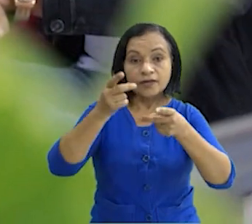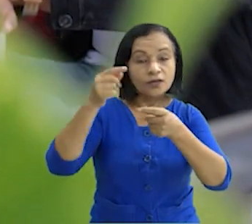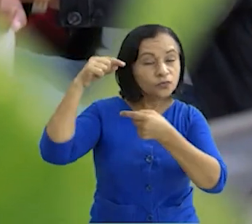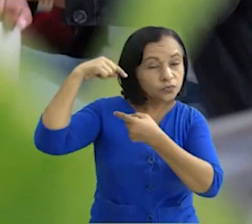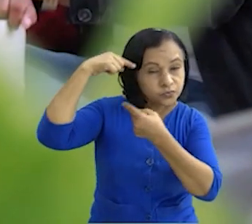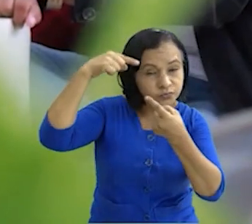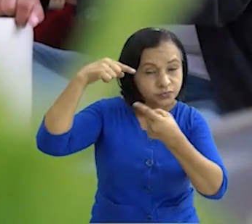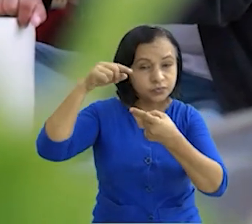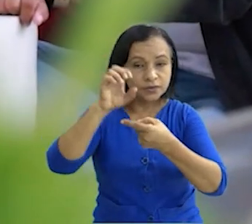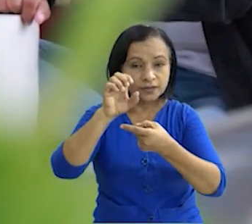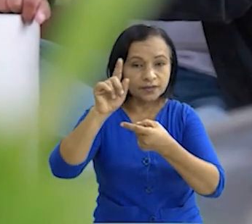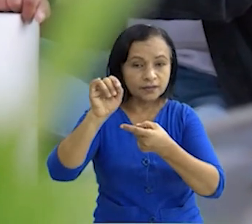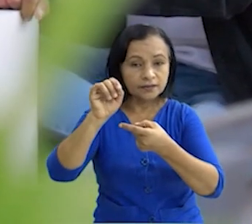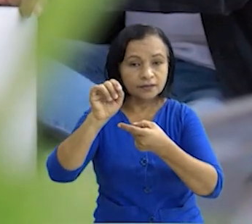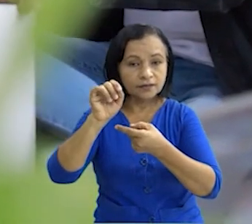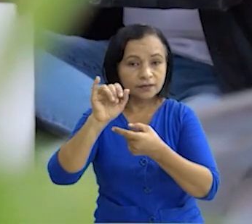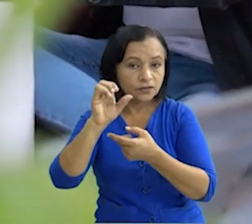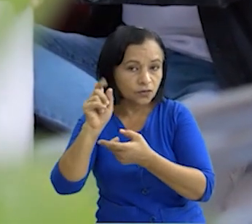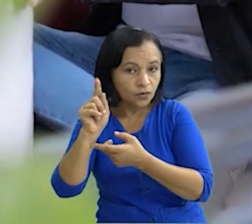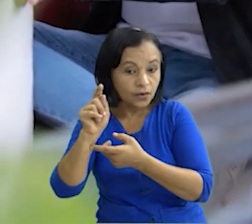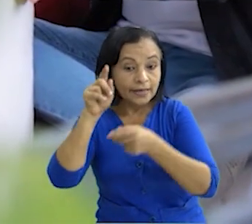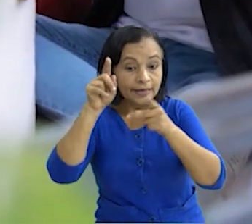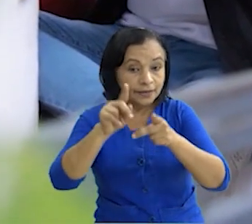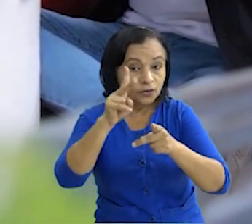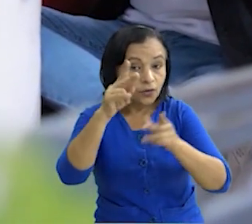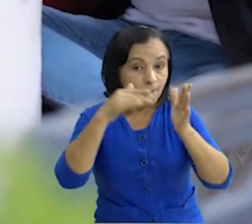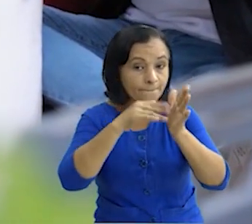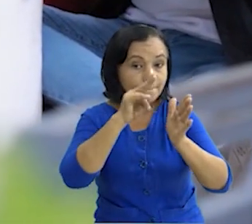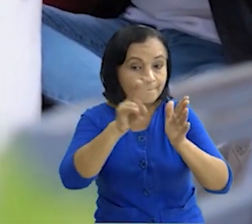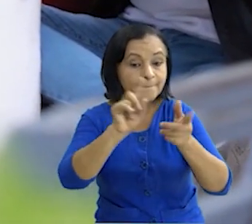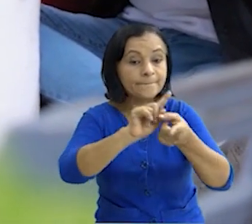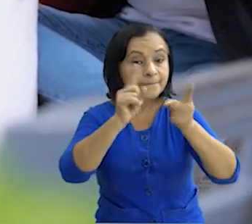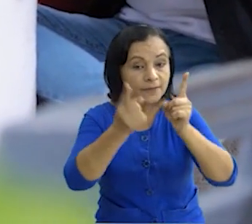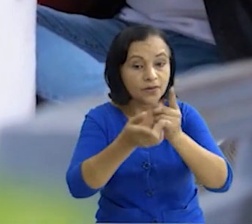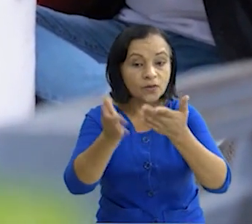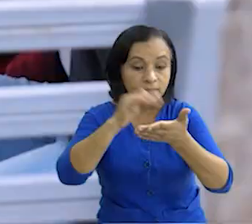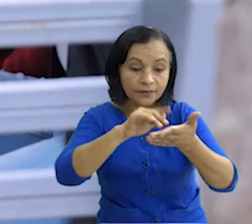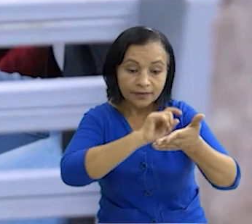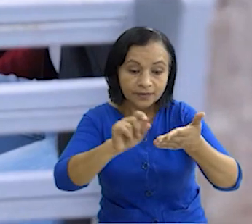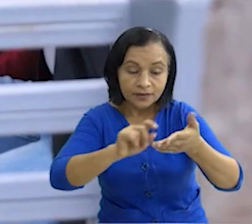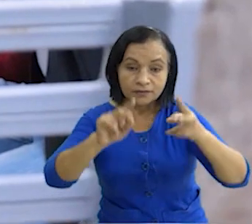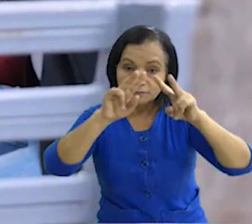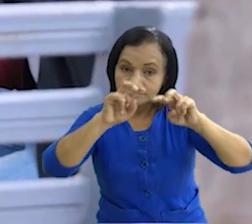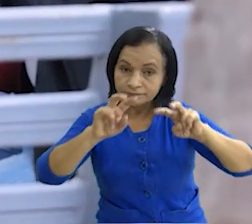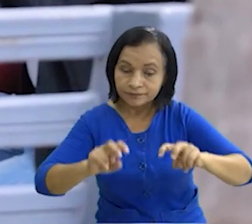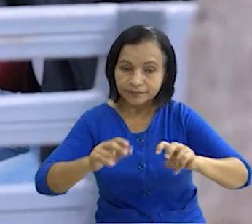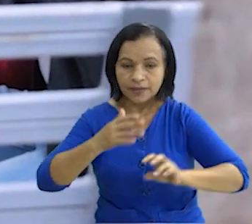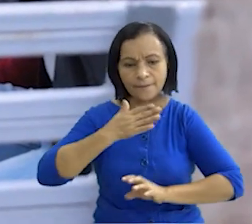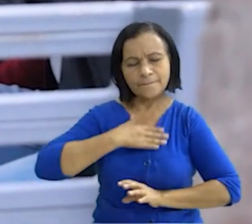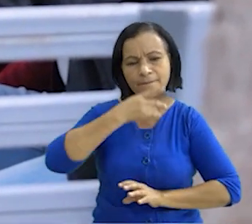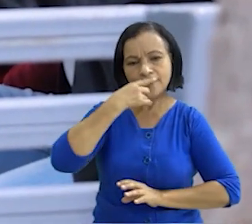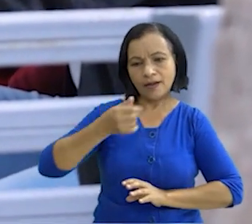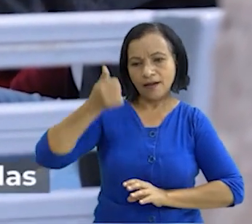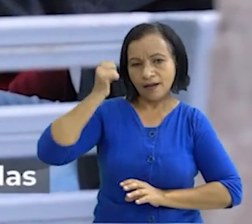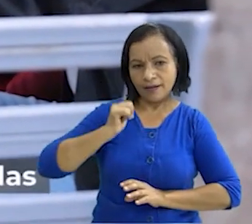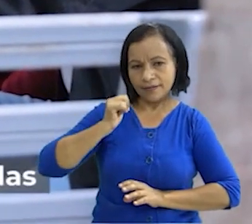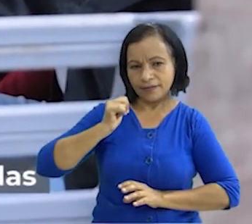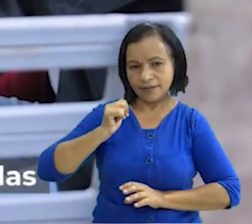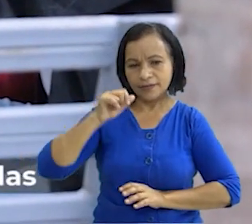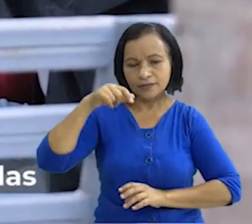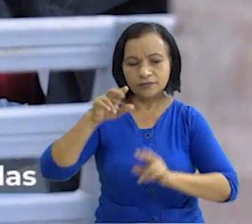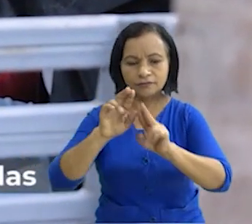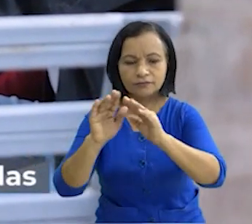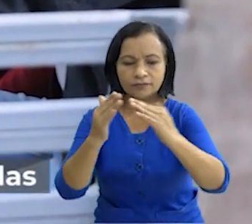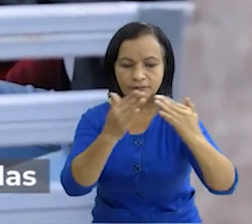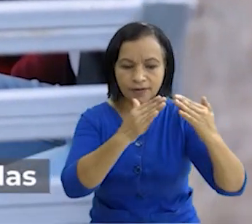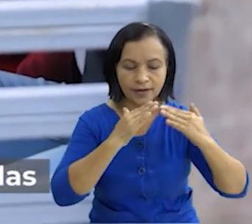eso, chicos, este 2022 hay que actualizar ese plan de respuesta familiar multiamenaza. Por eso mi papá ayer me dijo que desde la UV de los barrios